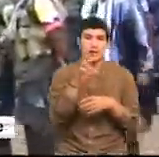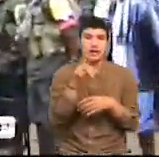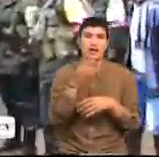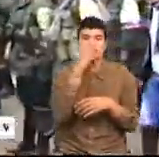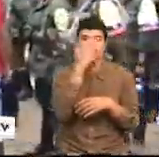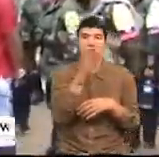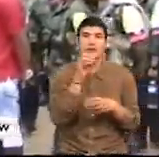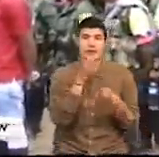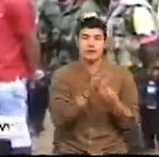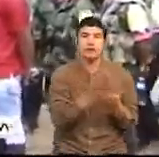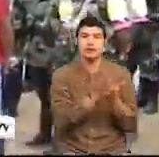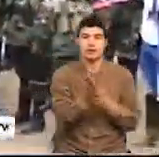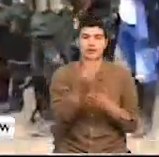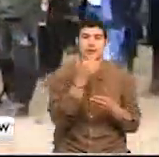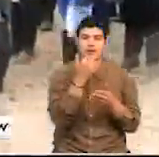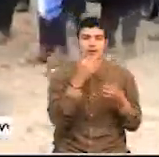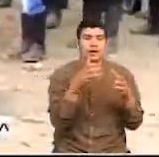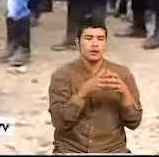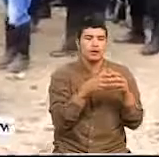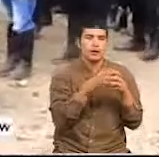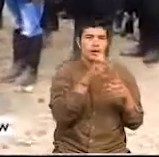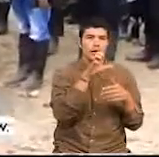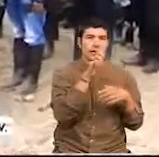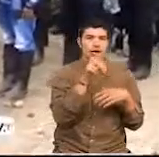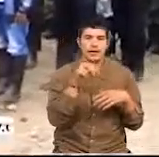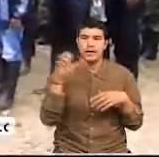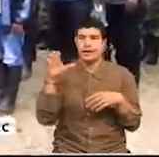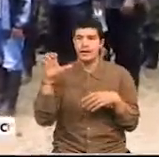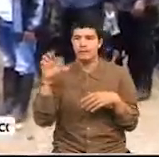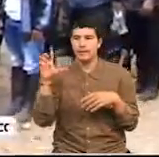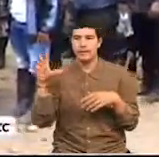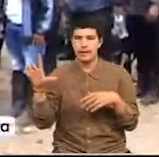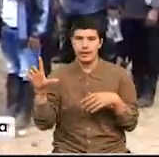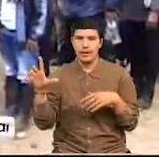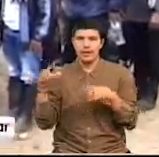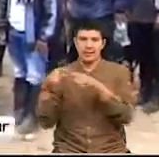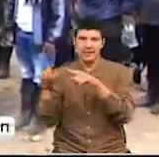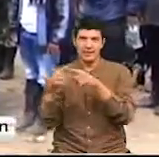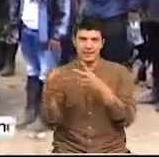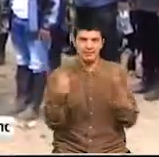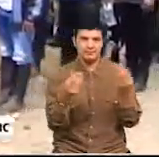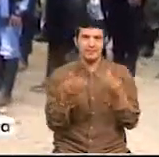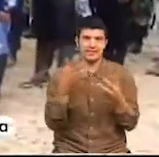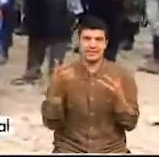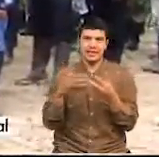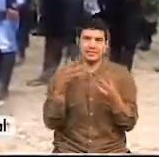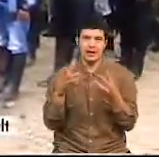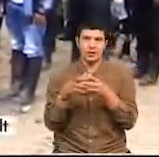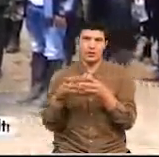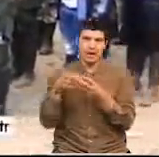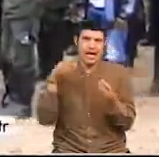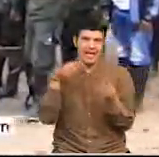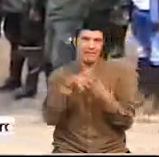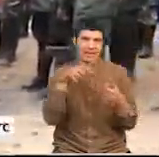Se puede decir que entre el ELN, el EPL y otros sistemas de amenaza